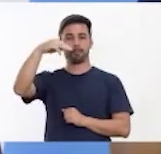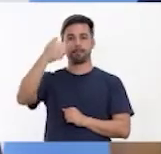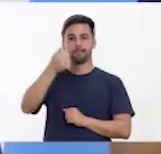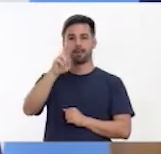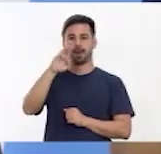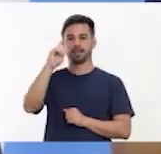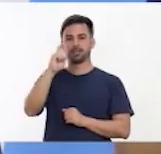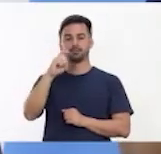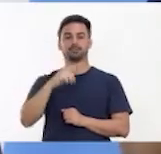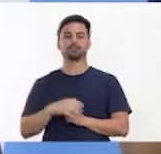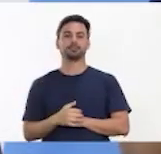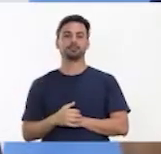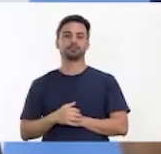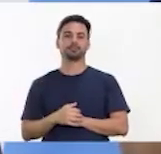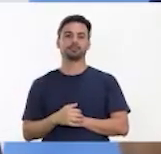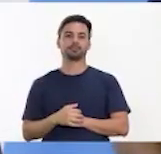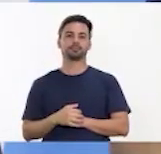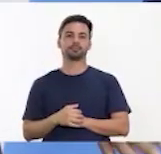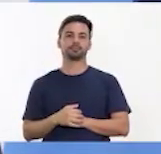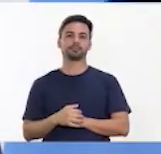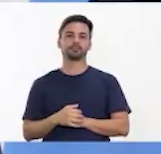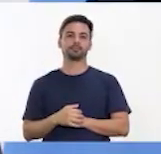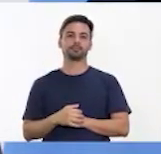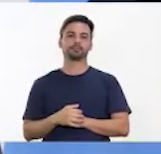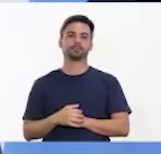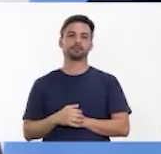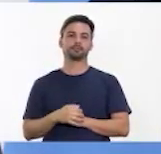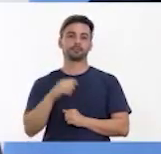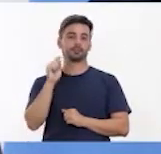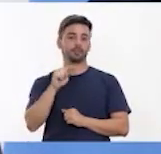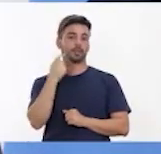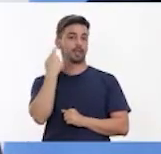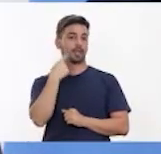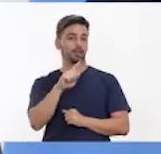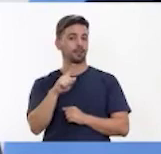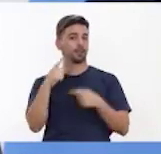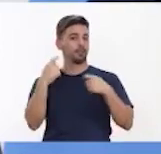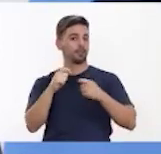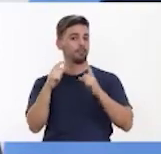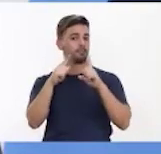El siguiente aspecto que ustedes deben trabajar en esta clase